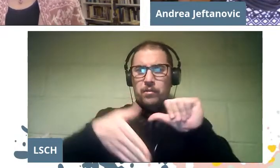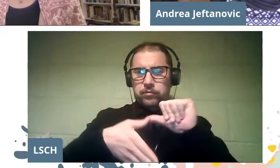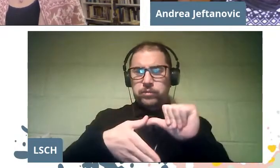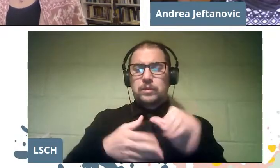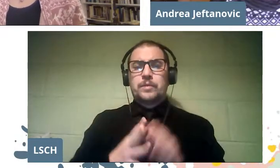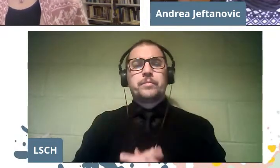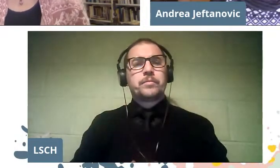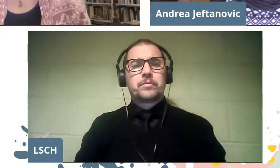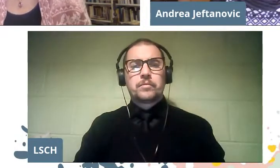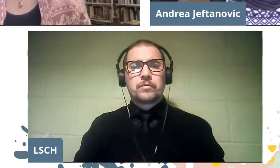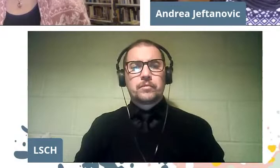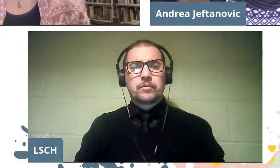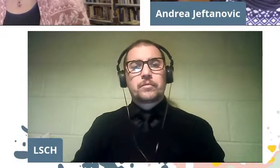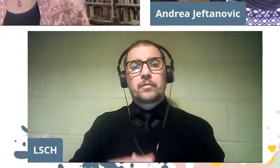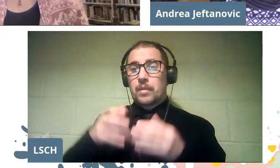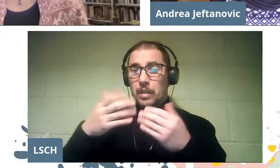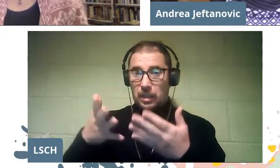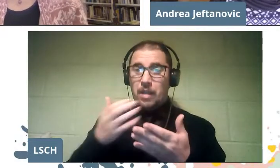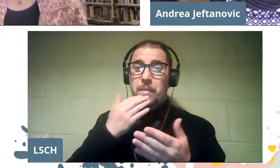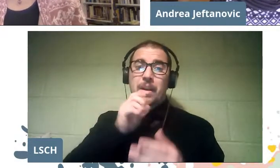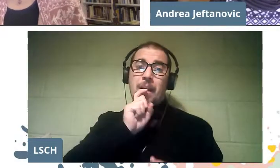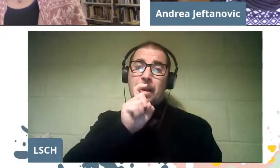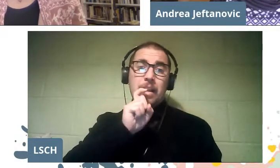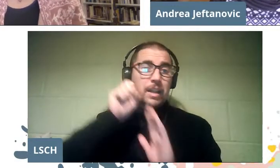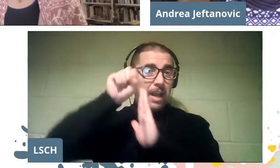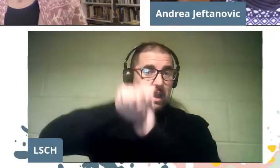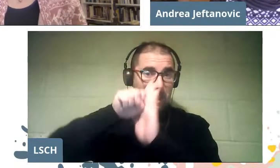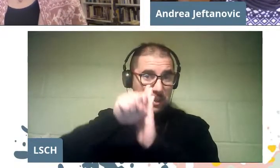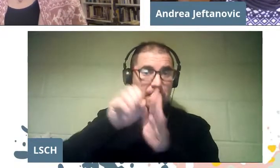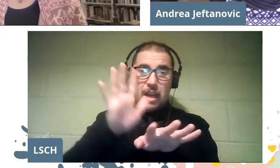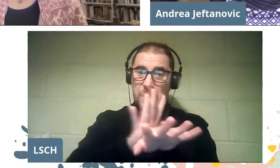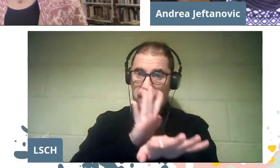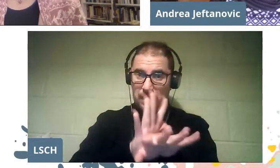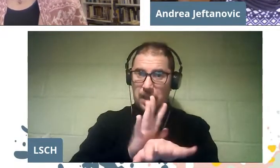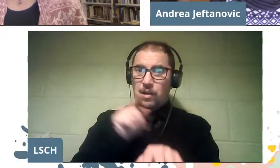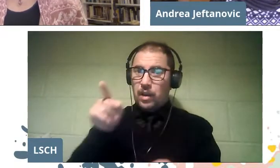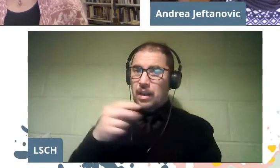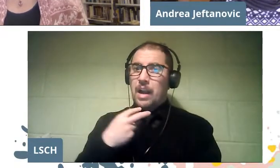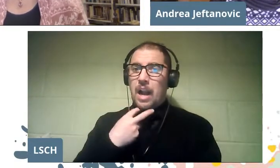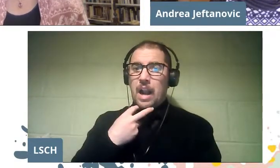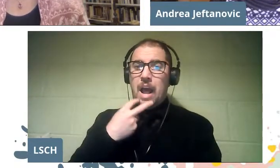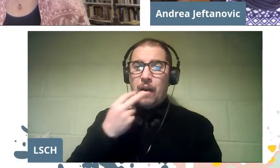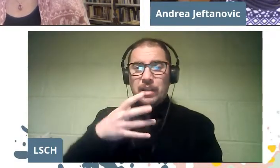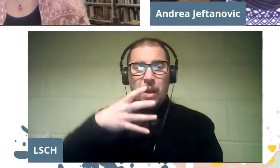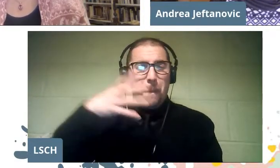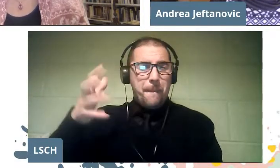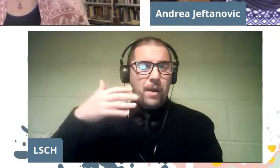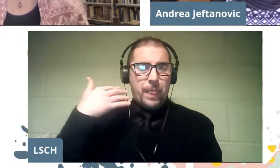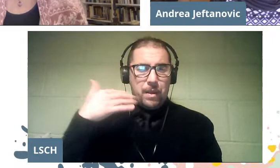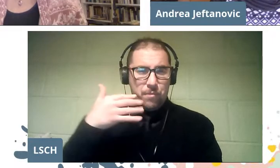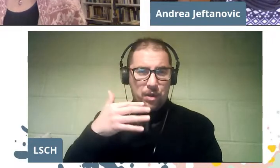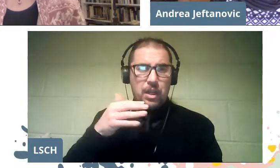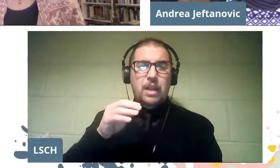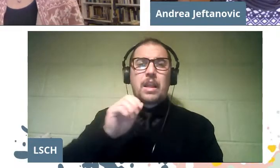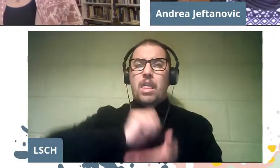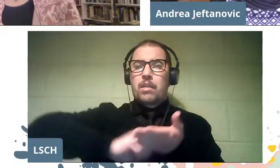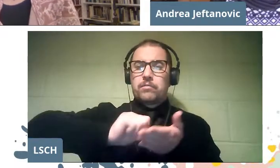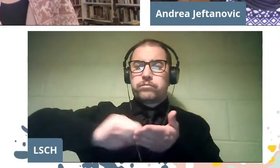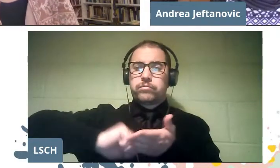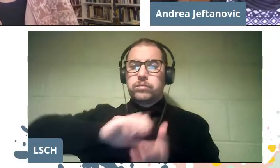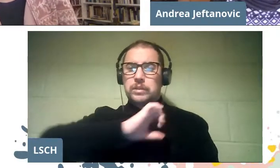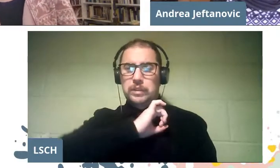latinoamericano. Hace crítica de cine y teatro. Es una de las voces más destacadas de las letras